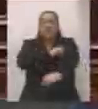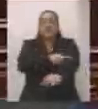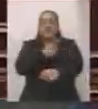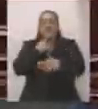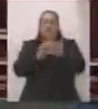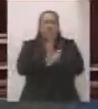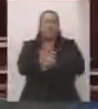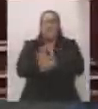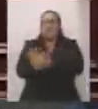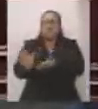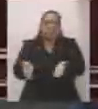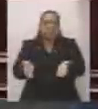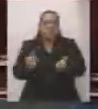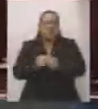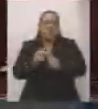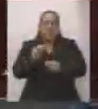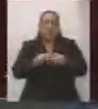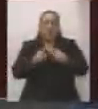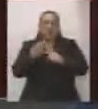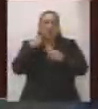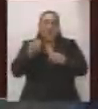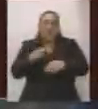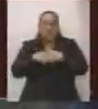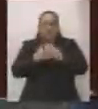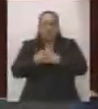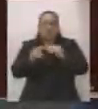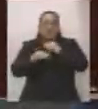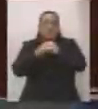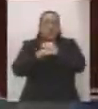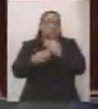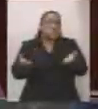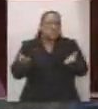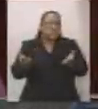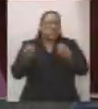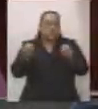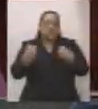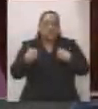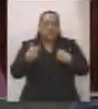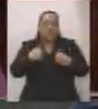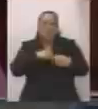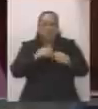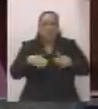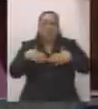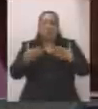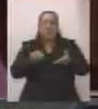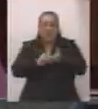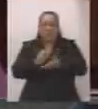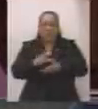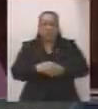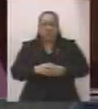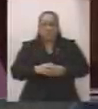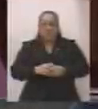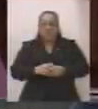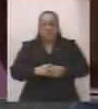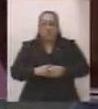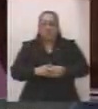sea inevitable el deterioro de la igualdad, ¿no? Porque tenemos la posibilidad de lanzar